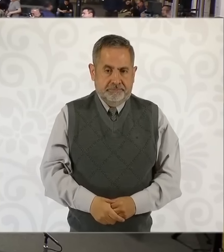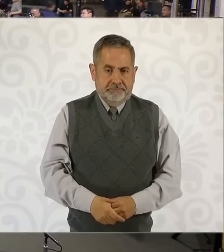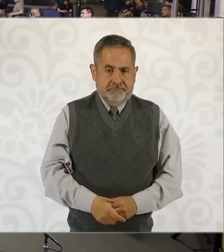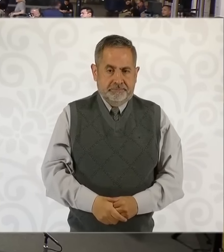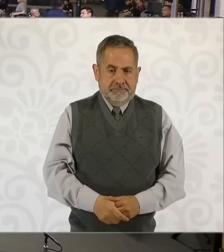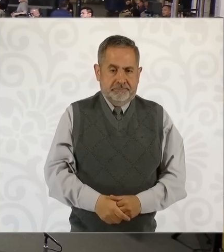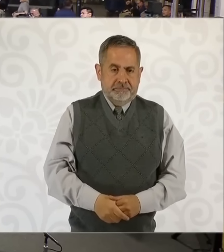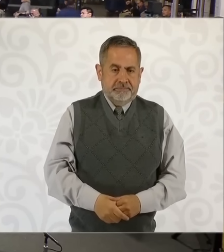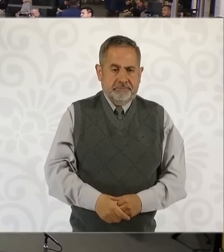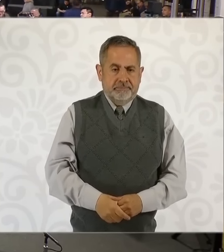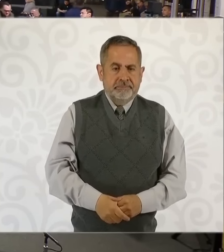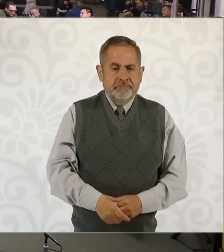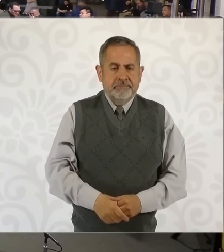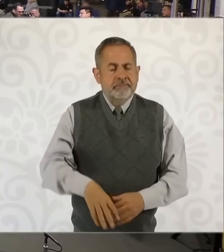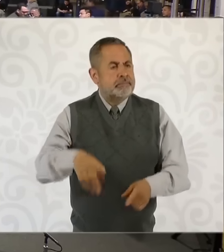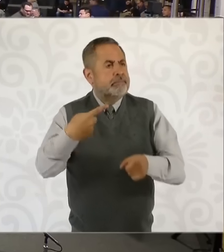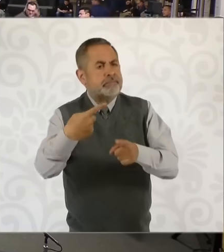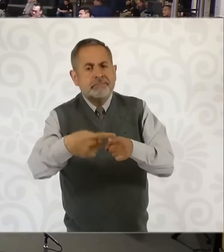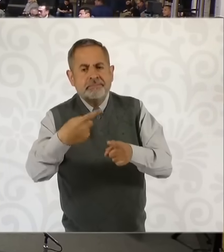¿Quién fue el que se quedó ayer?